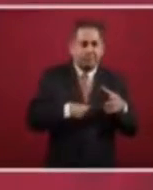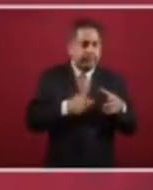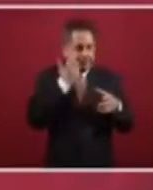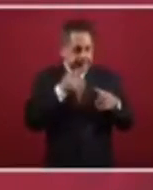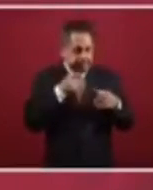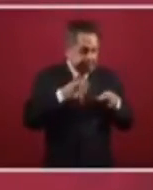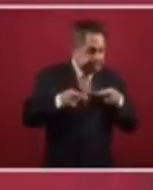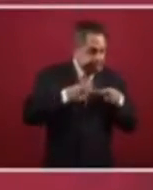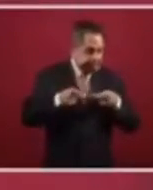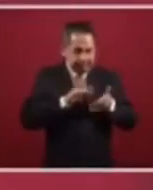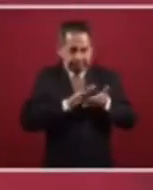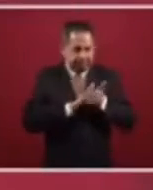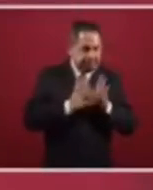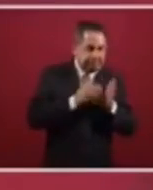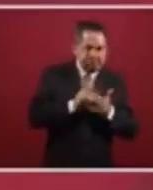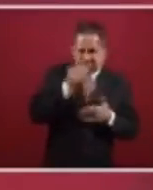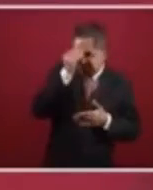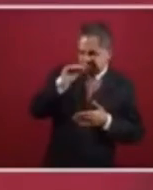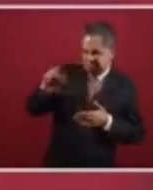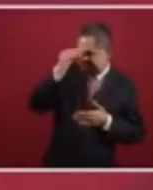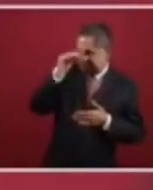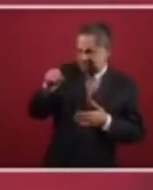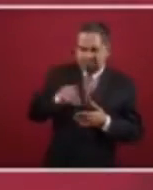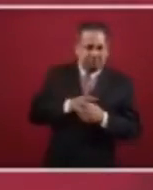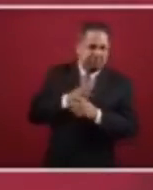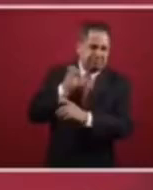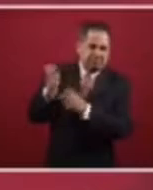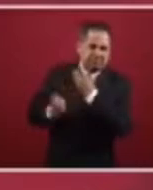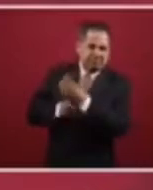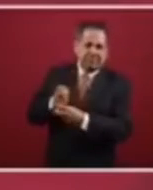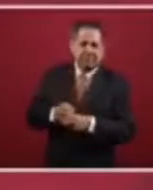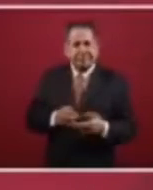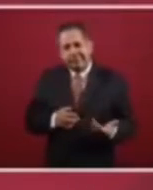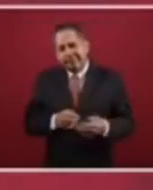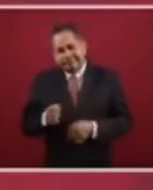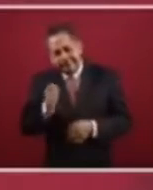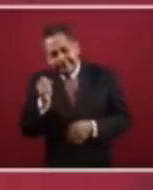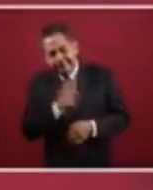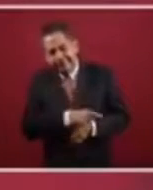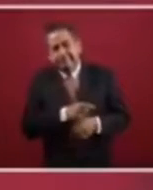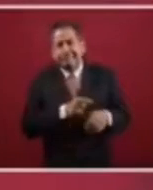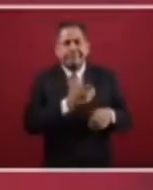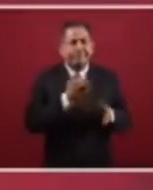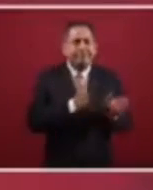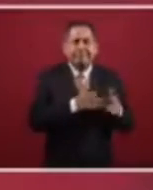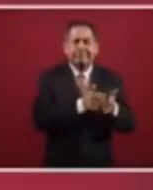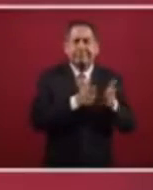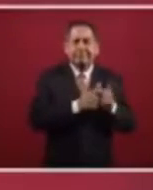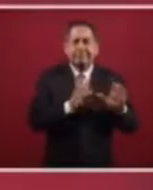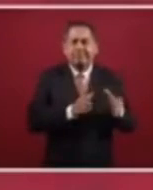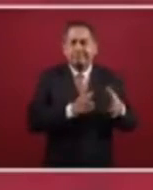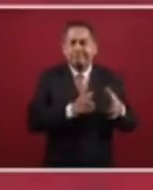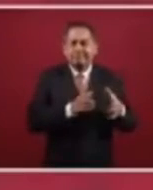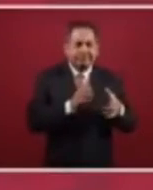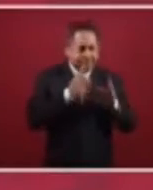quienes están sacando todo este tipo de cosas, pues son los mismos que